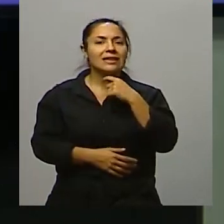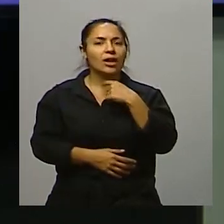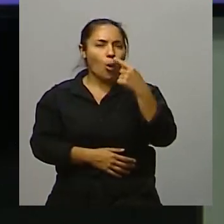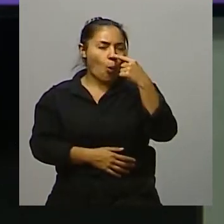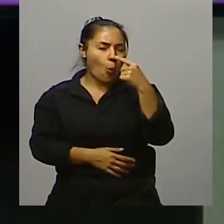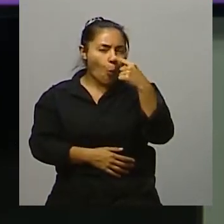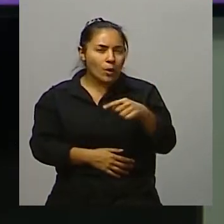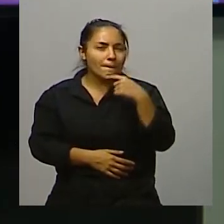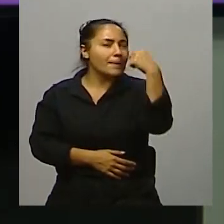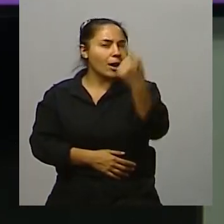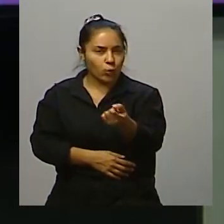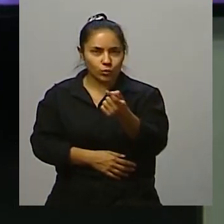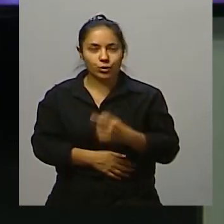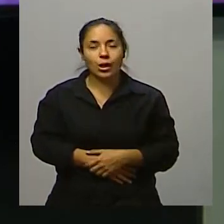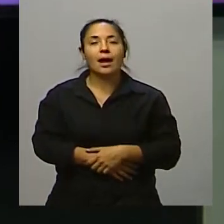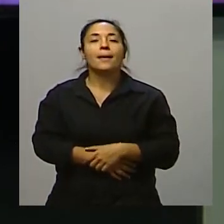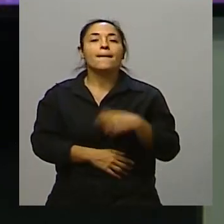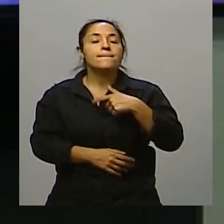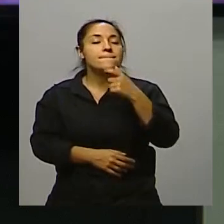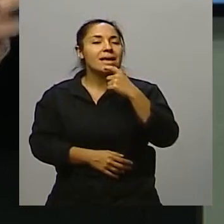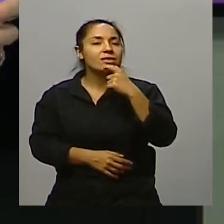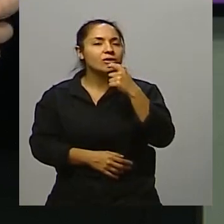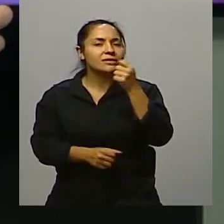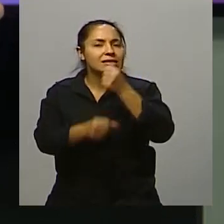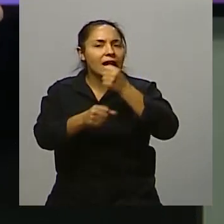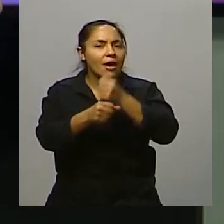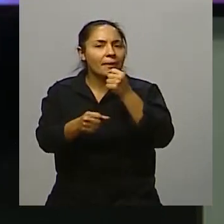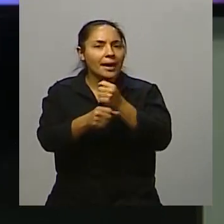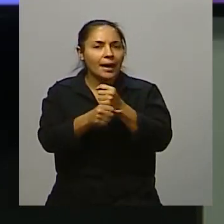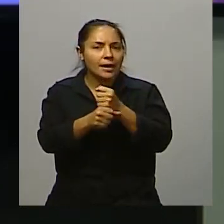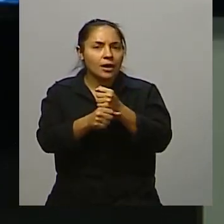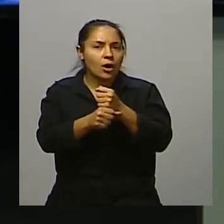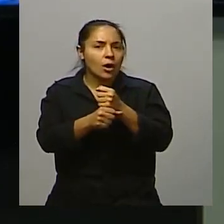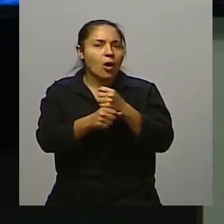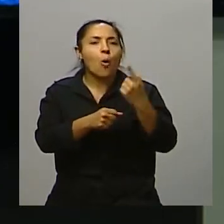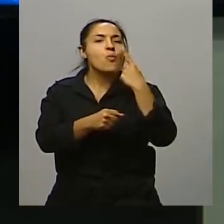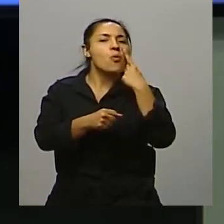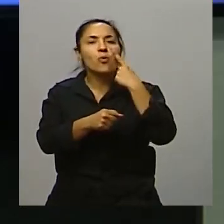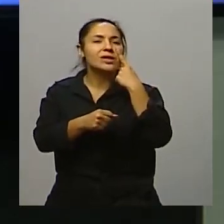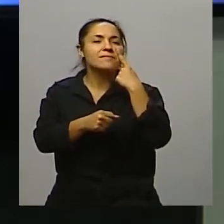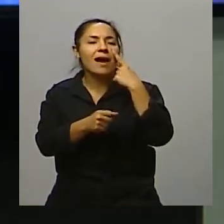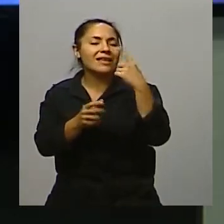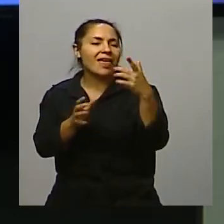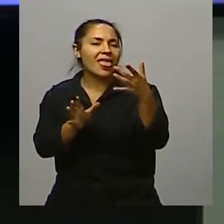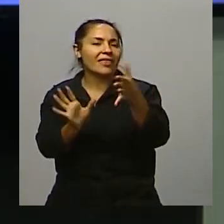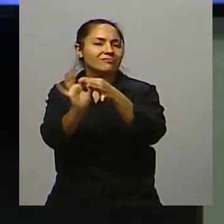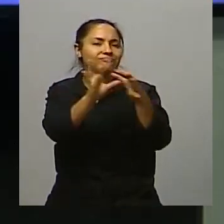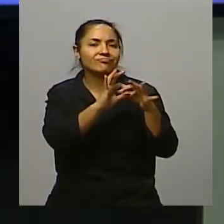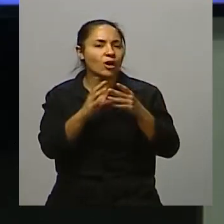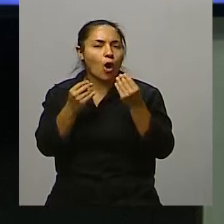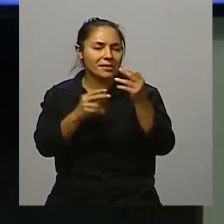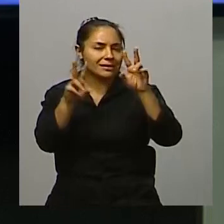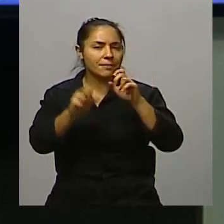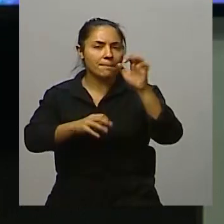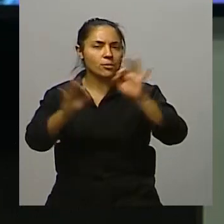pero preguntar cómo está trabajando la provincia con los municipios en relación específicamente a estos